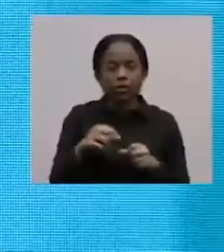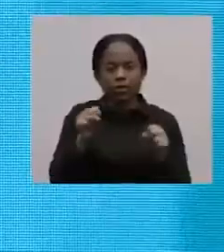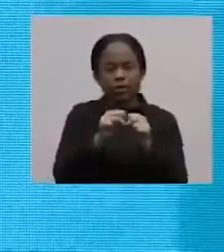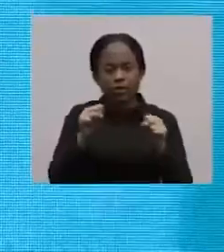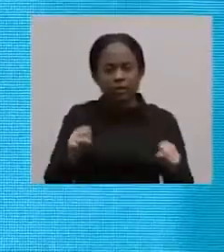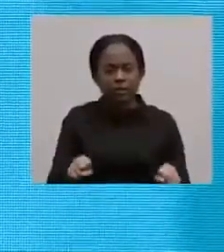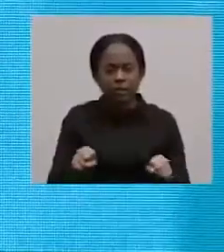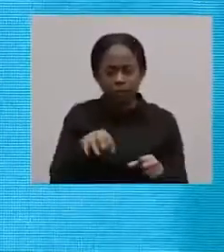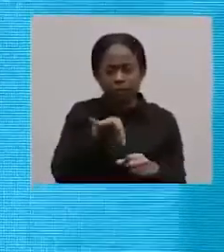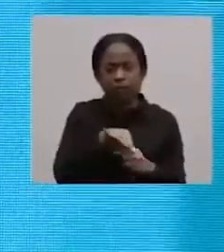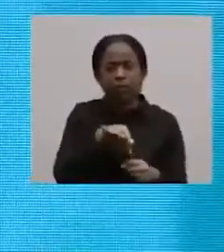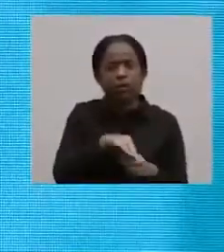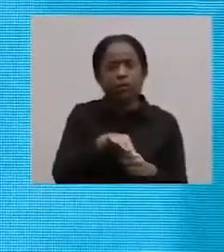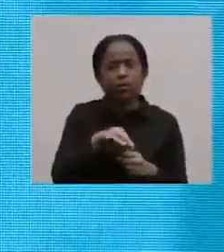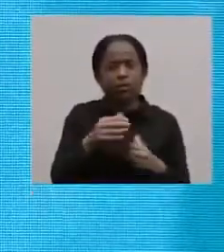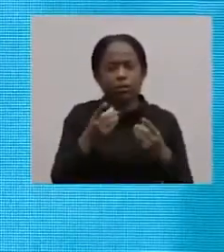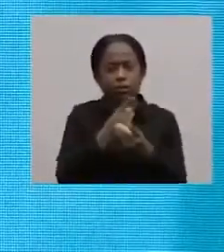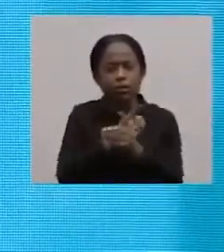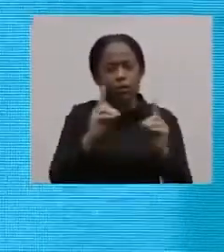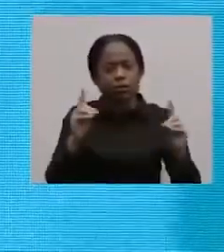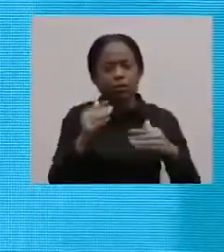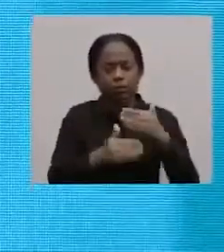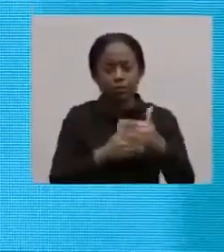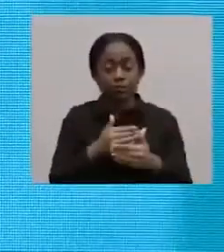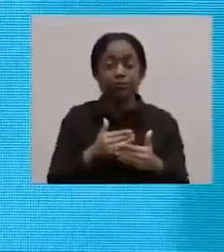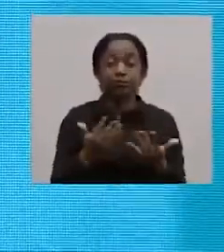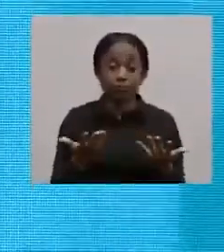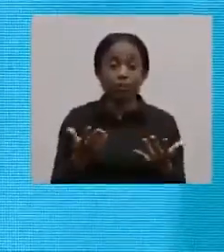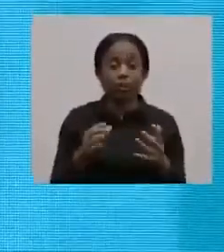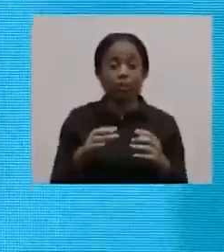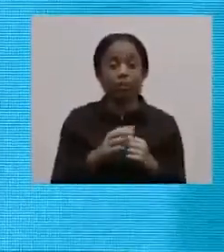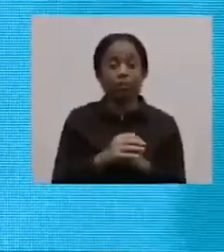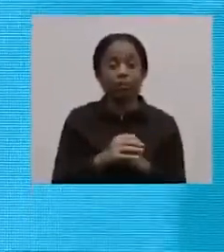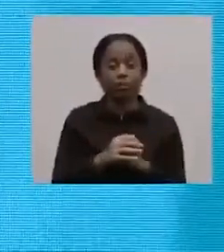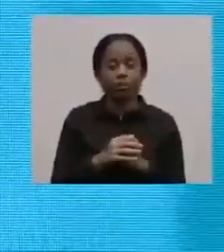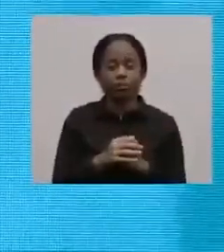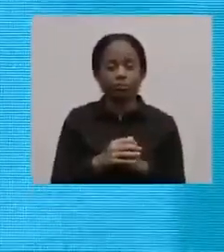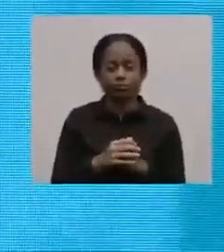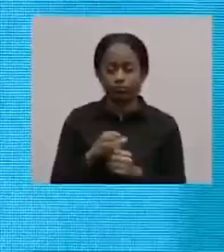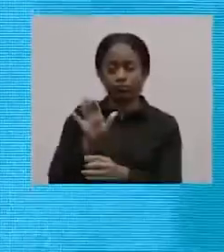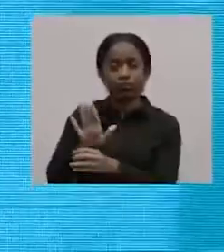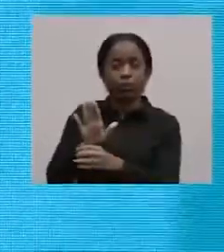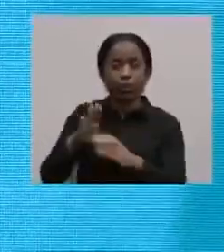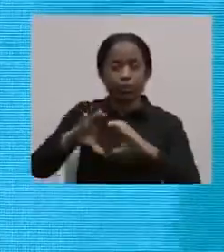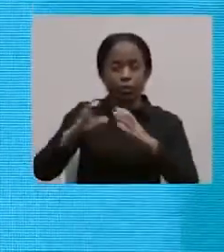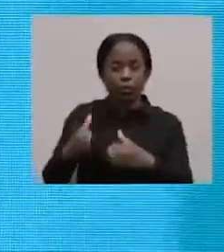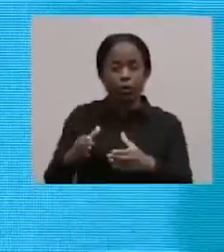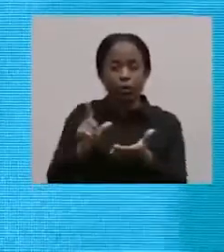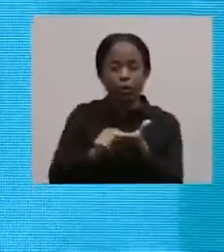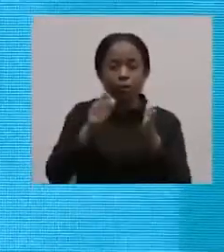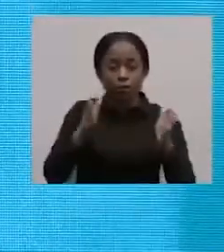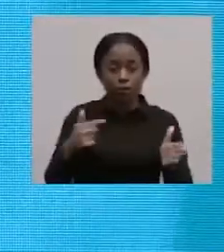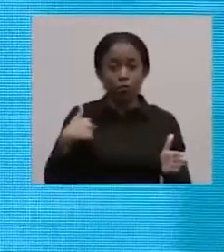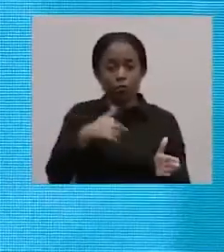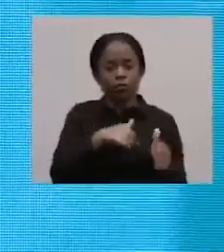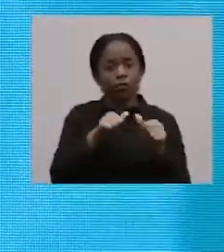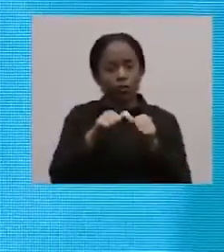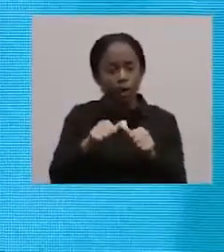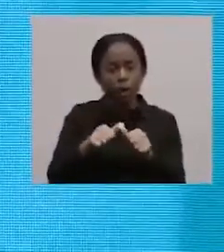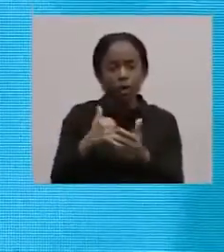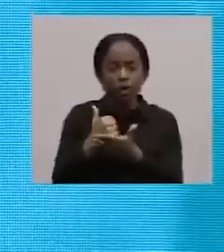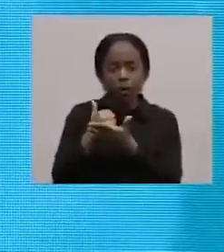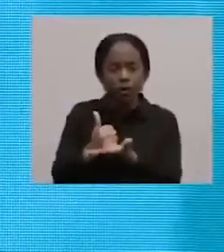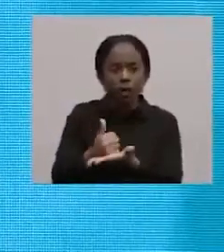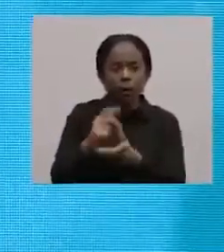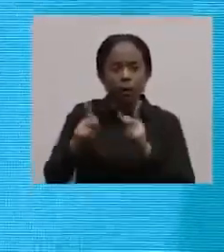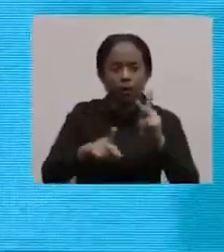sistema democrático. Como Colegio de Periodistas seguiremos defendiendo la libertad de expresión que